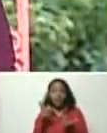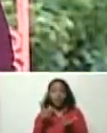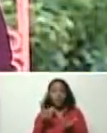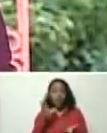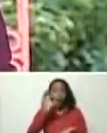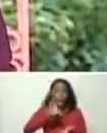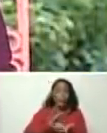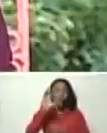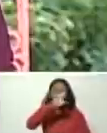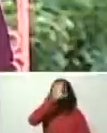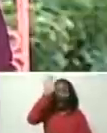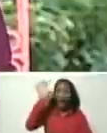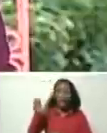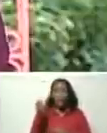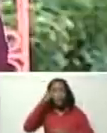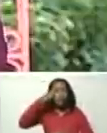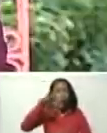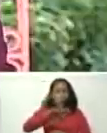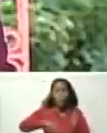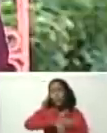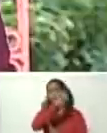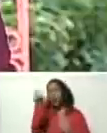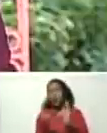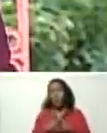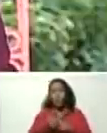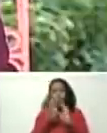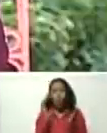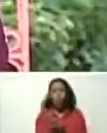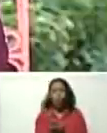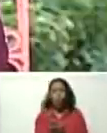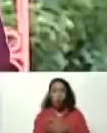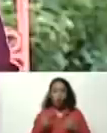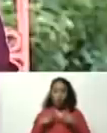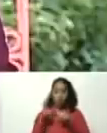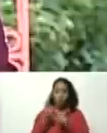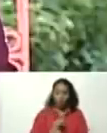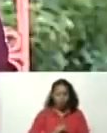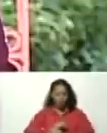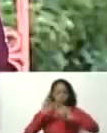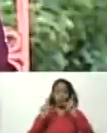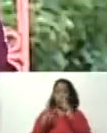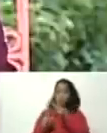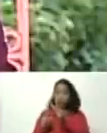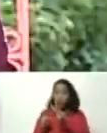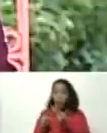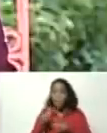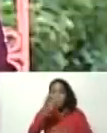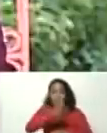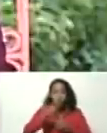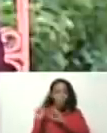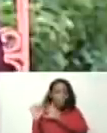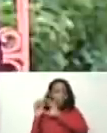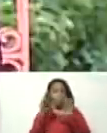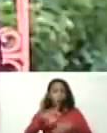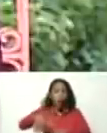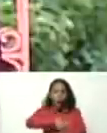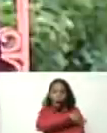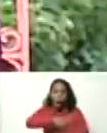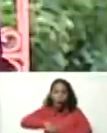capitales, países, pueblos enteros del mundo. Y me dice, es impresionante la cantidad de gente en las